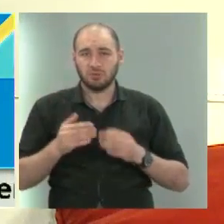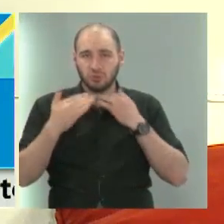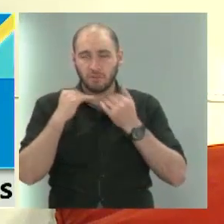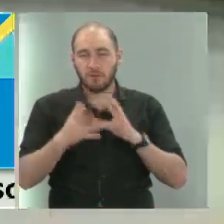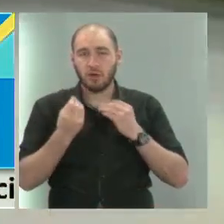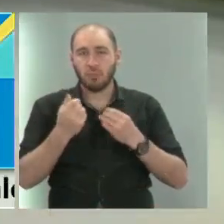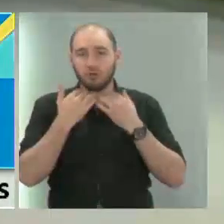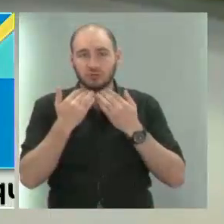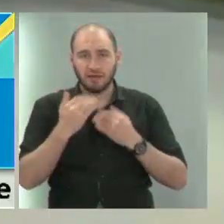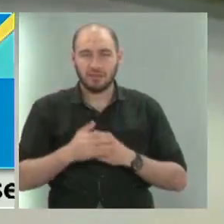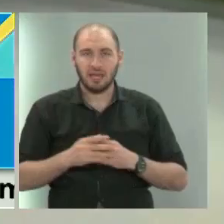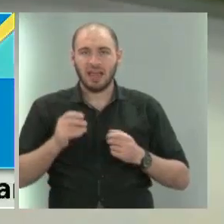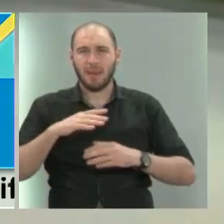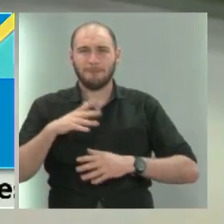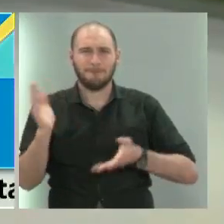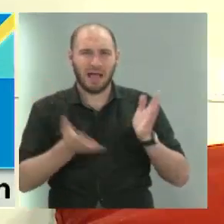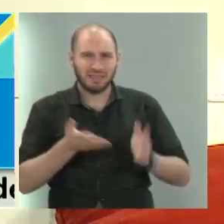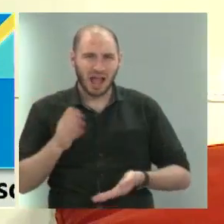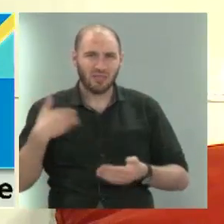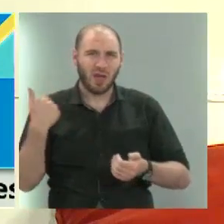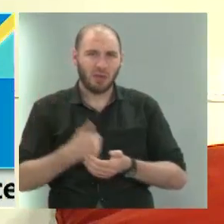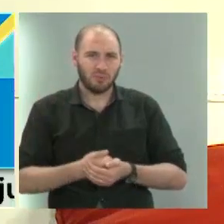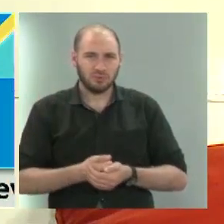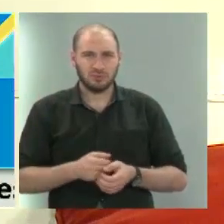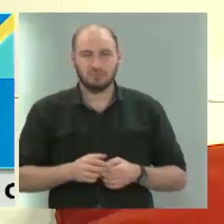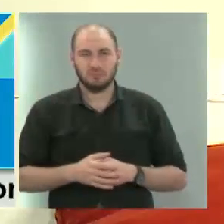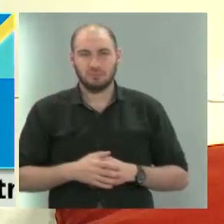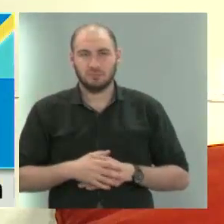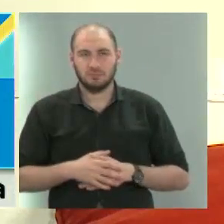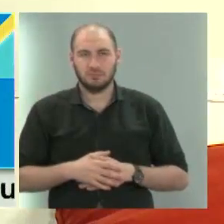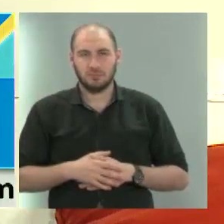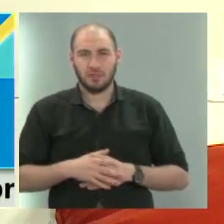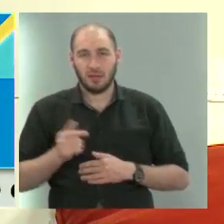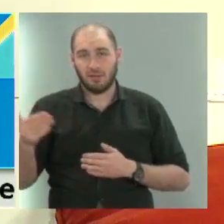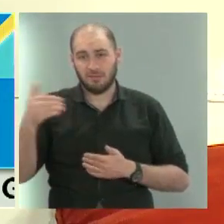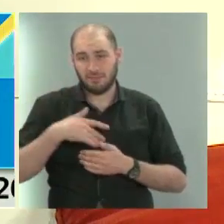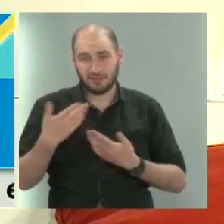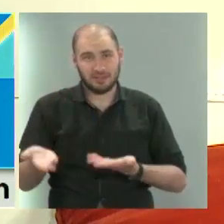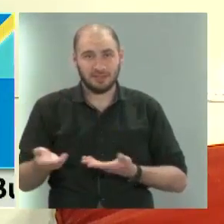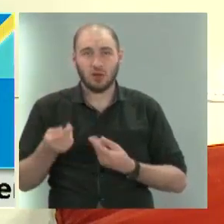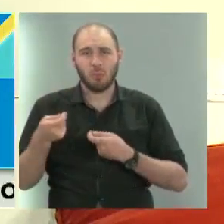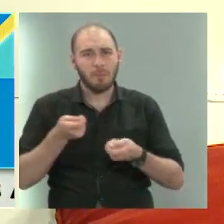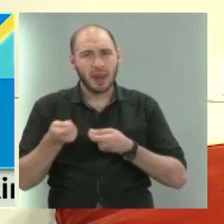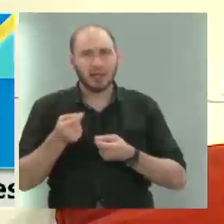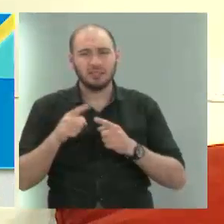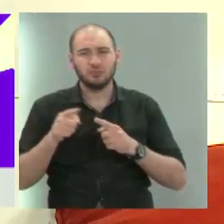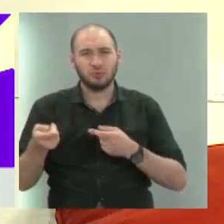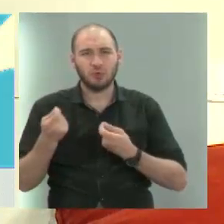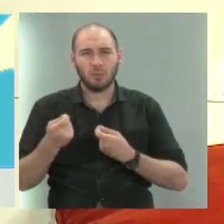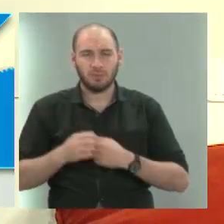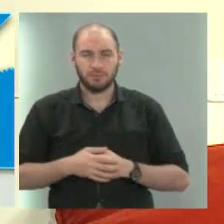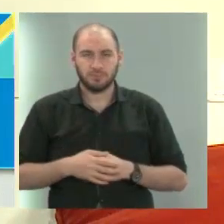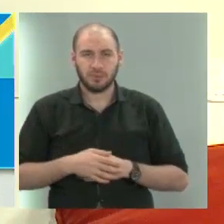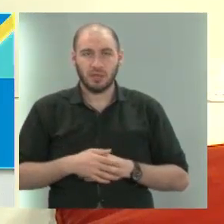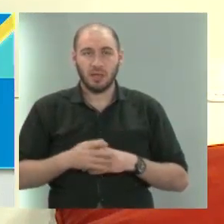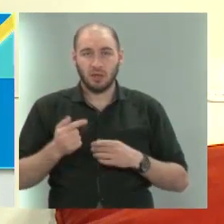actuar. El tema del maltrato, abuso y maltrato, ¿no? Del chico, ¿no? Que vienen así, ¿no? ¿Cómo maneja la institución esto? Bueno,